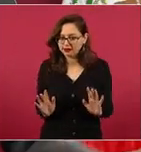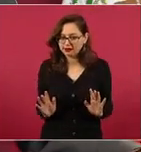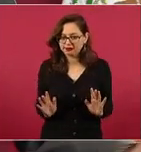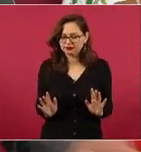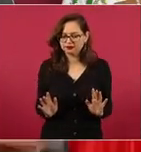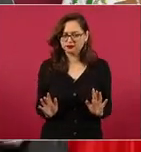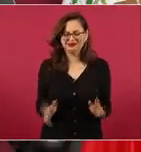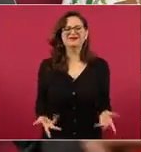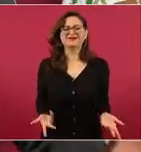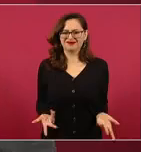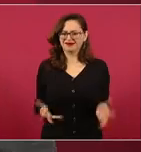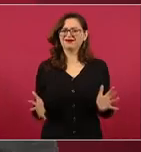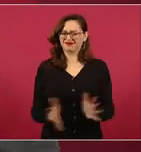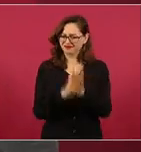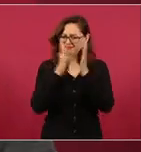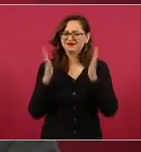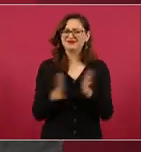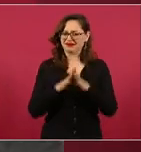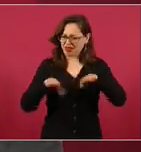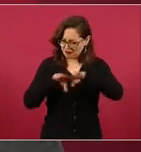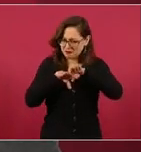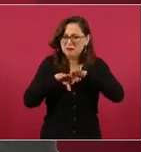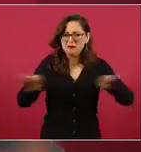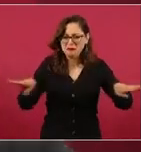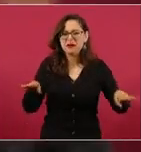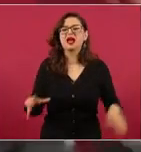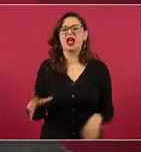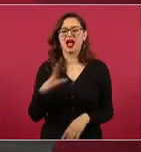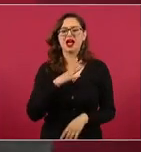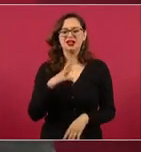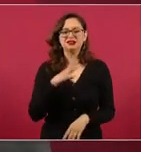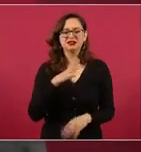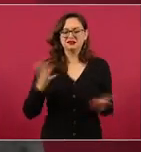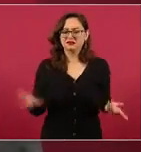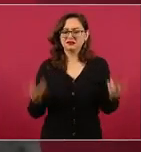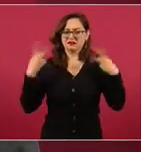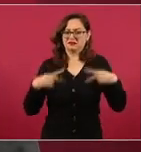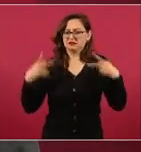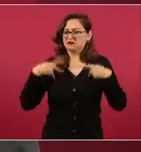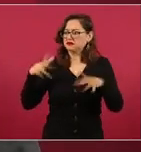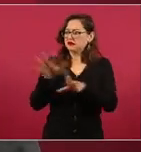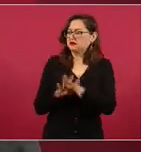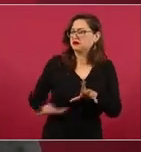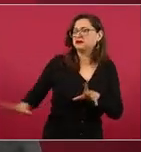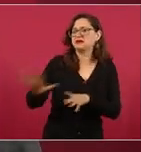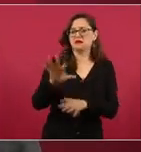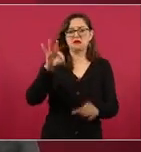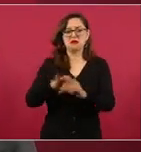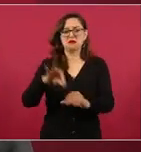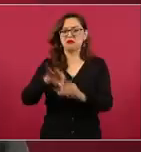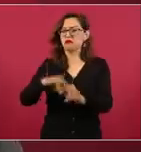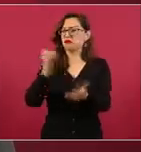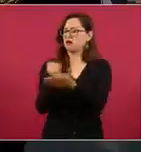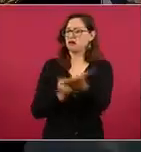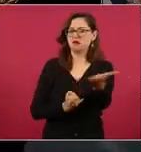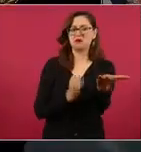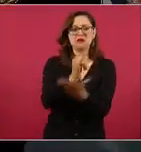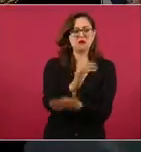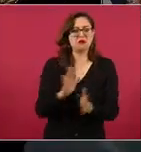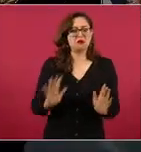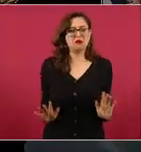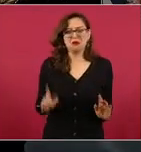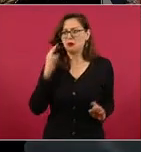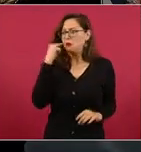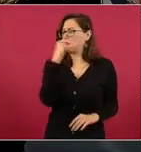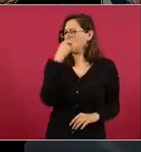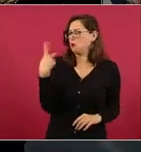¿Cómo no va a haber piso parejo si va a ser el pueblo el que va a decidir? Y si la